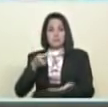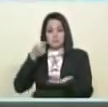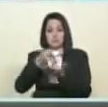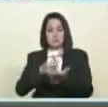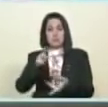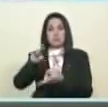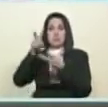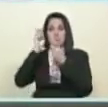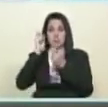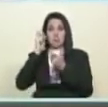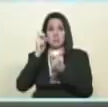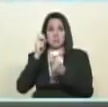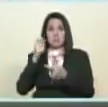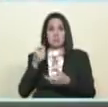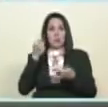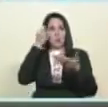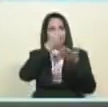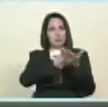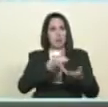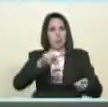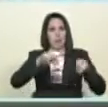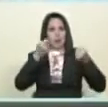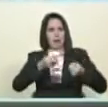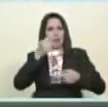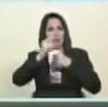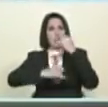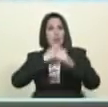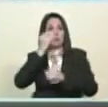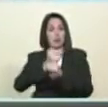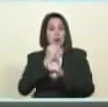emitido e iba a colocar en el mercado internacional.